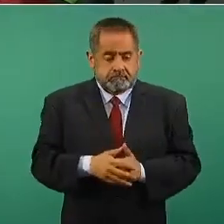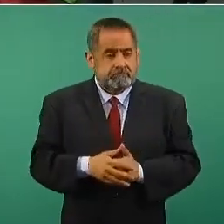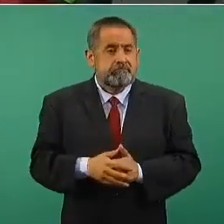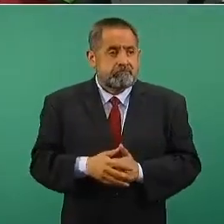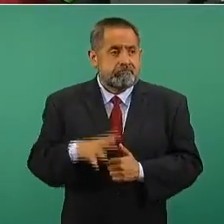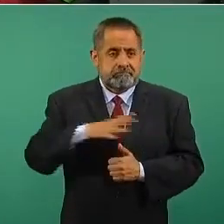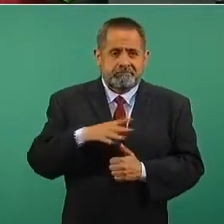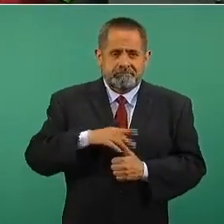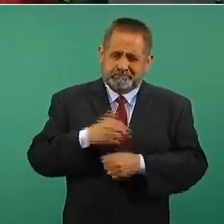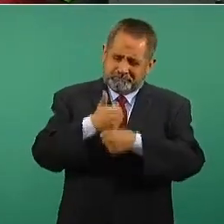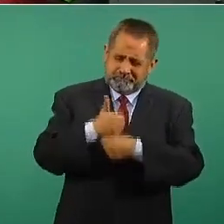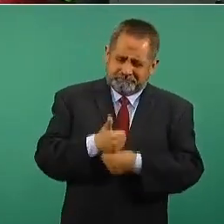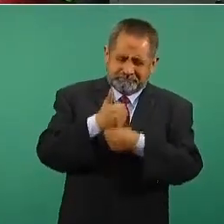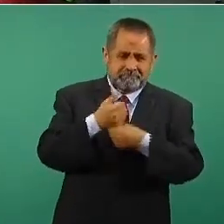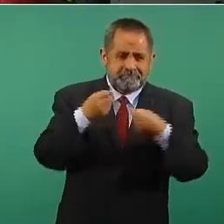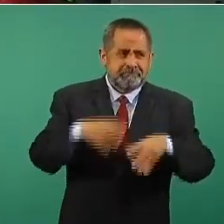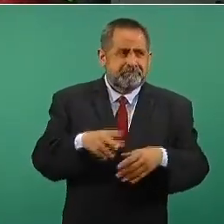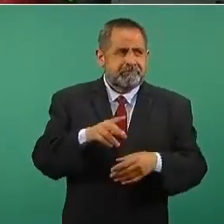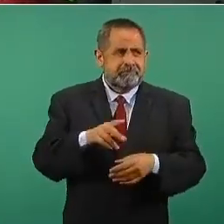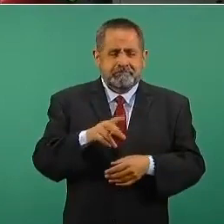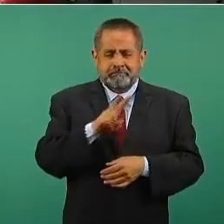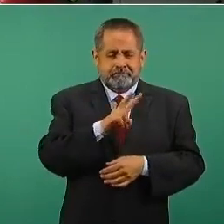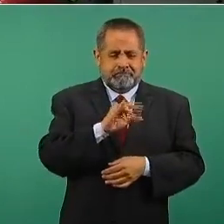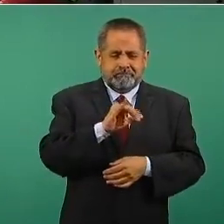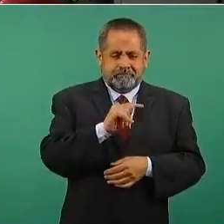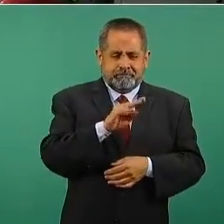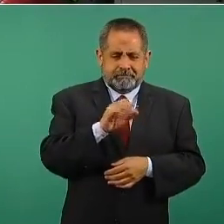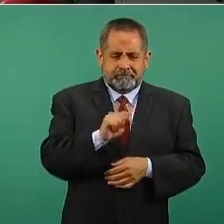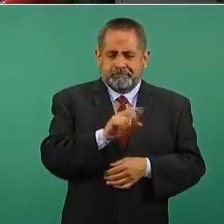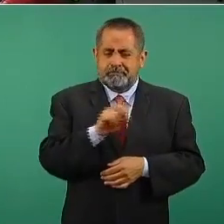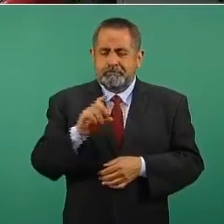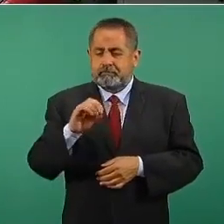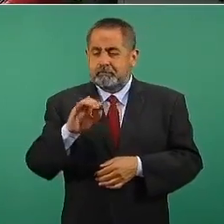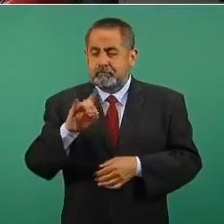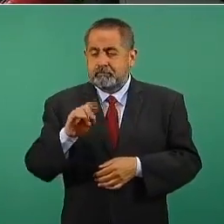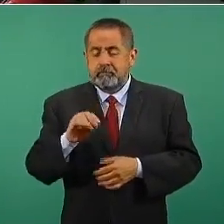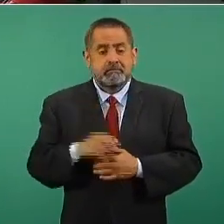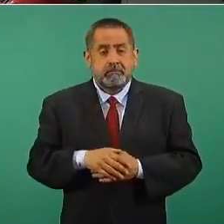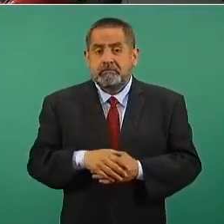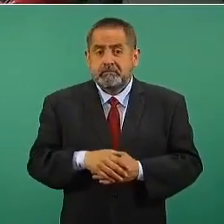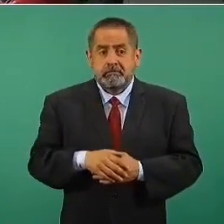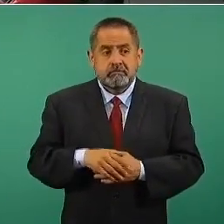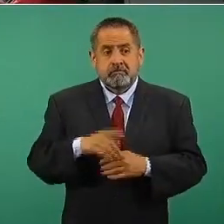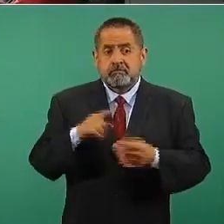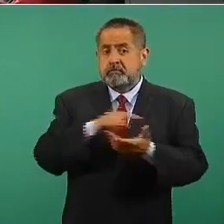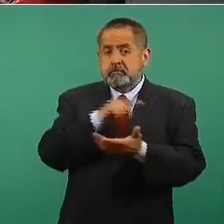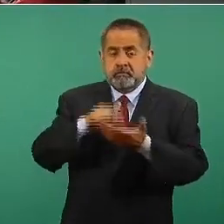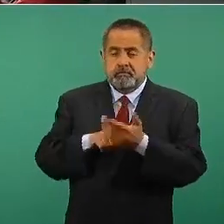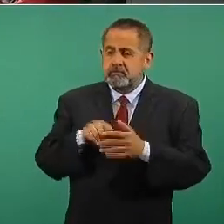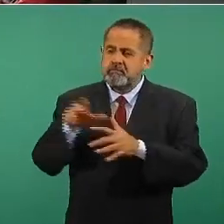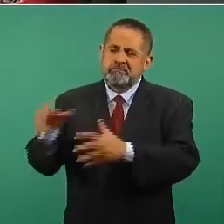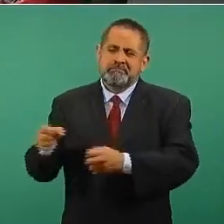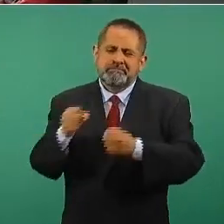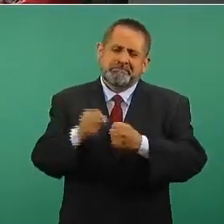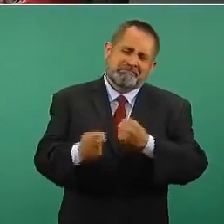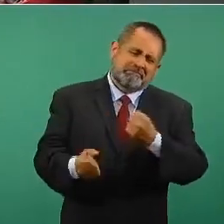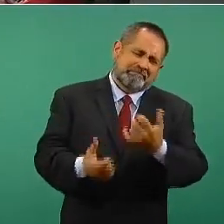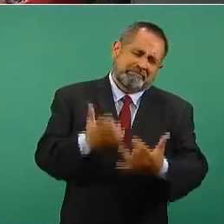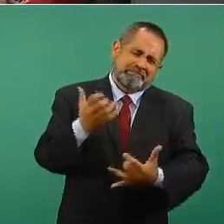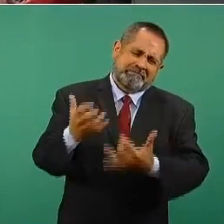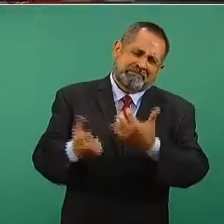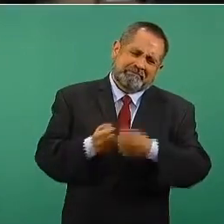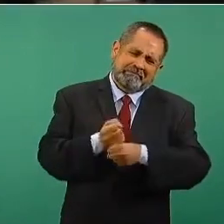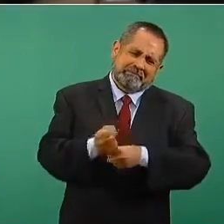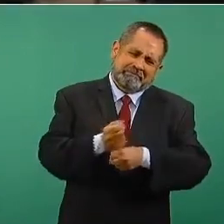víctimas de odio de las varias que existen en Estados Unidos, migrantes mexicanos de Stockton que fueron quemados, estuvieron